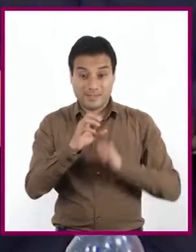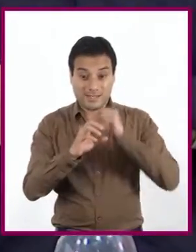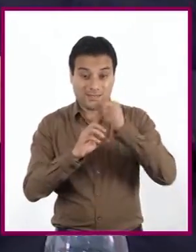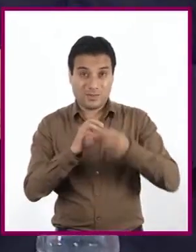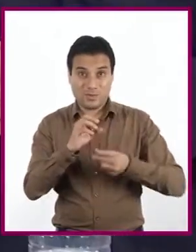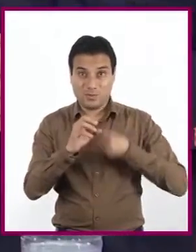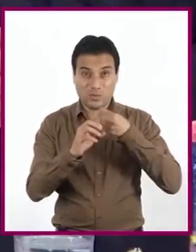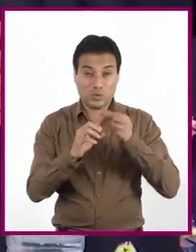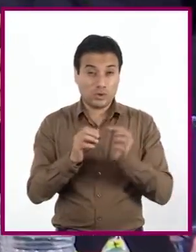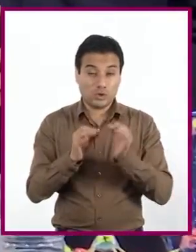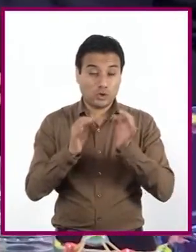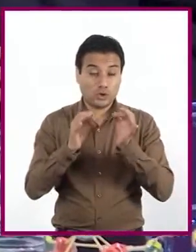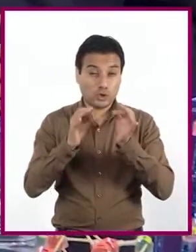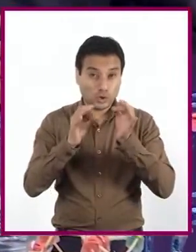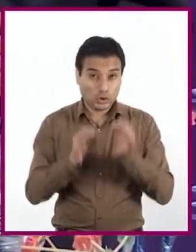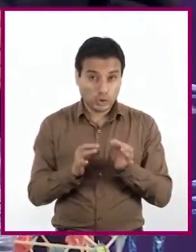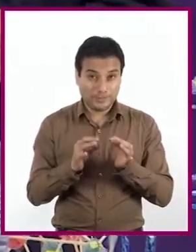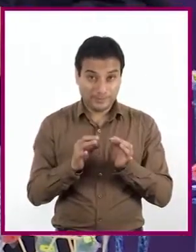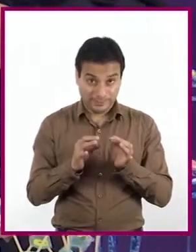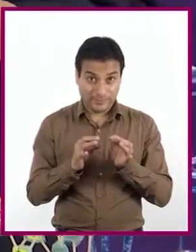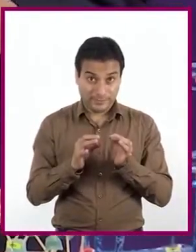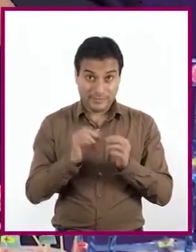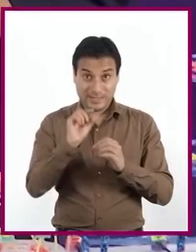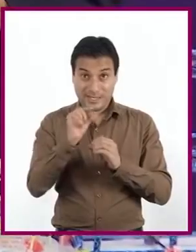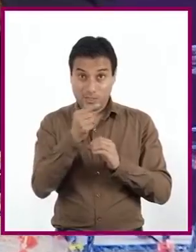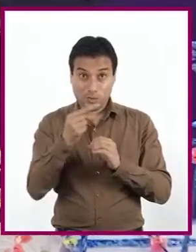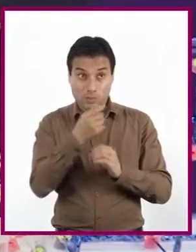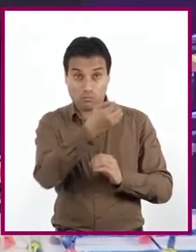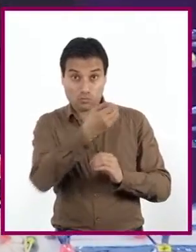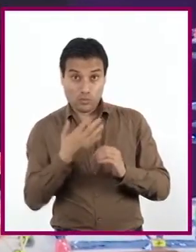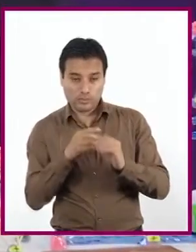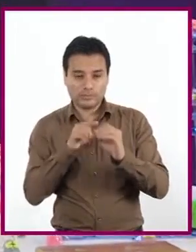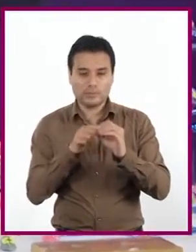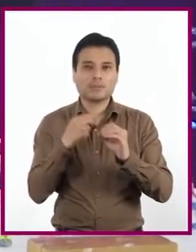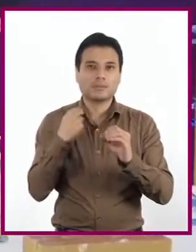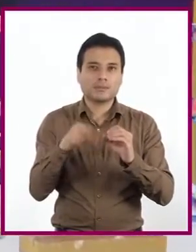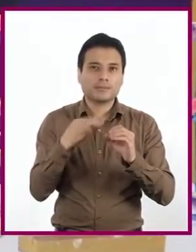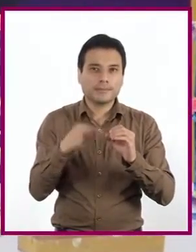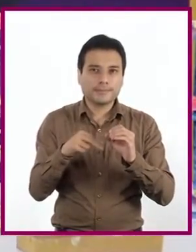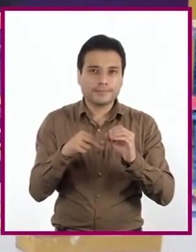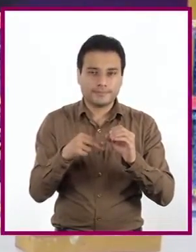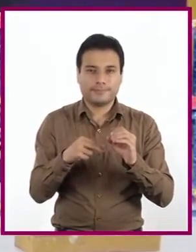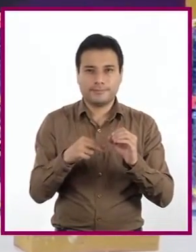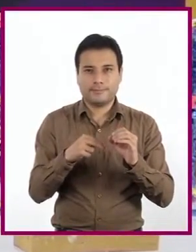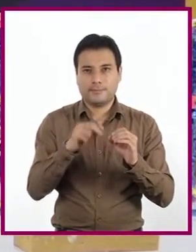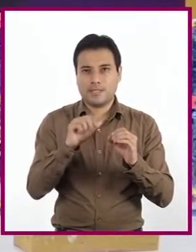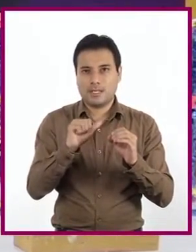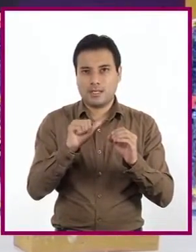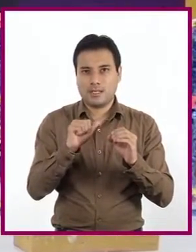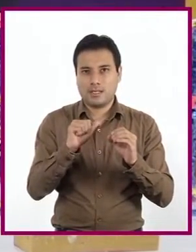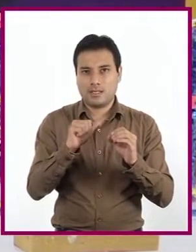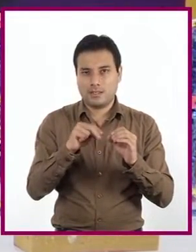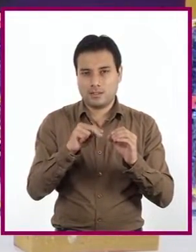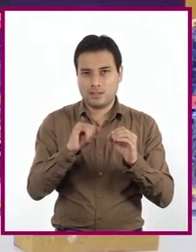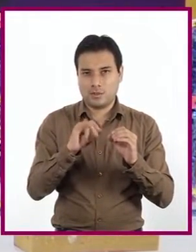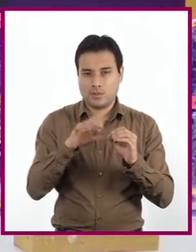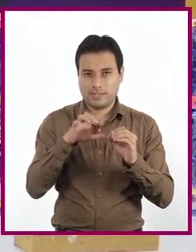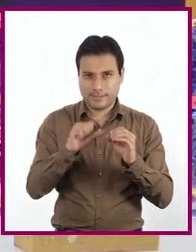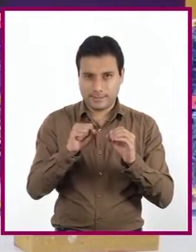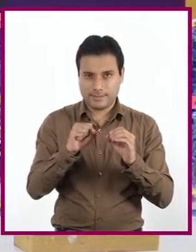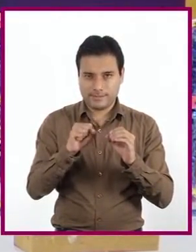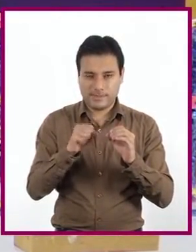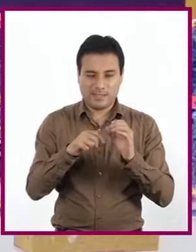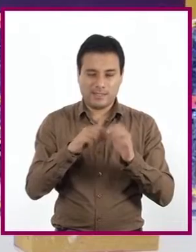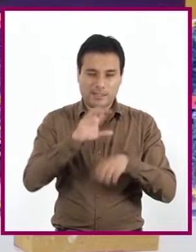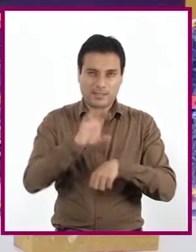de los elementos que aceptan los electrones tienen carga negativa y se llaman aniones.